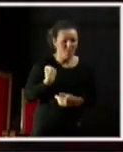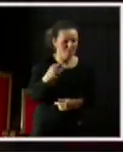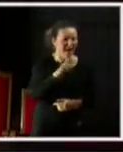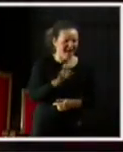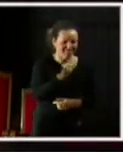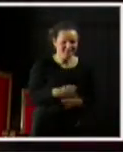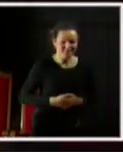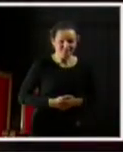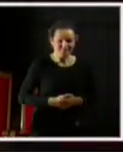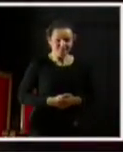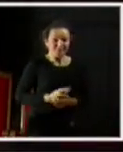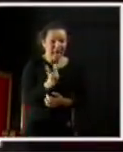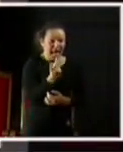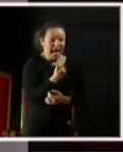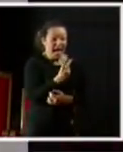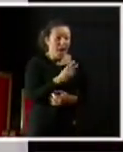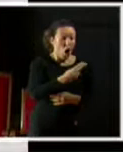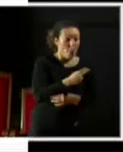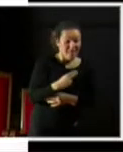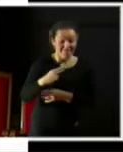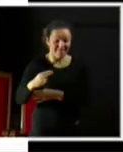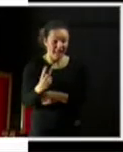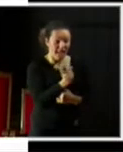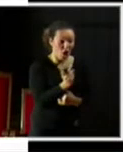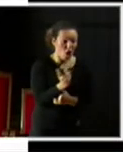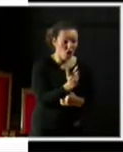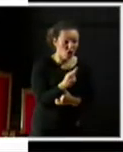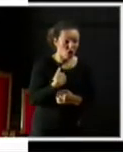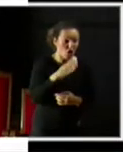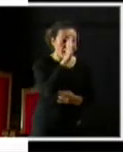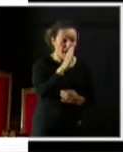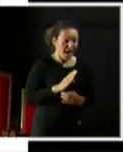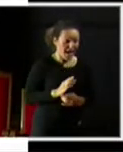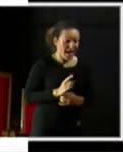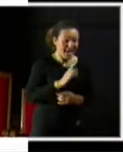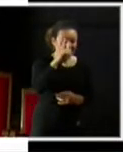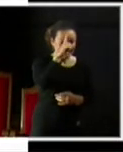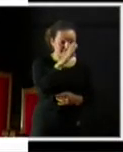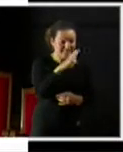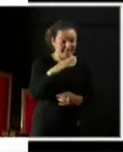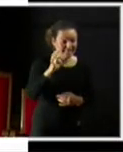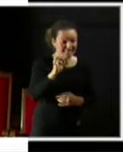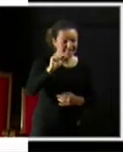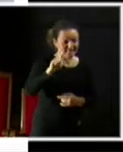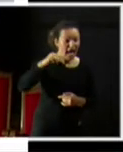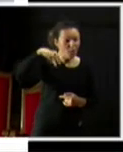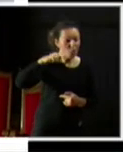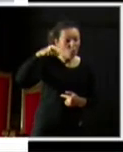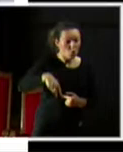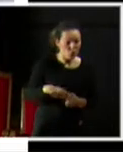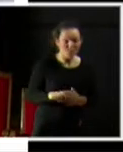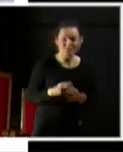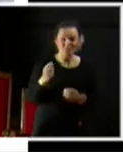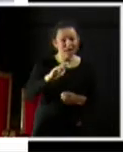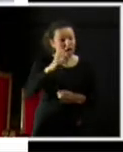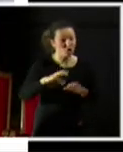viven entre los dos medios está el ejemplo de los salmones son peces que nacen en los ríos pero pasan la mayor parte de su vida en el mar y después del caso de